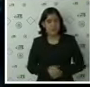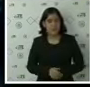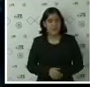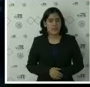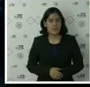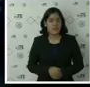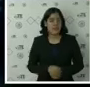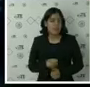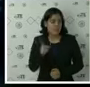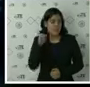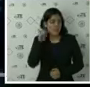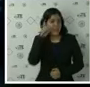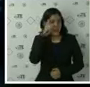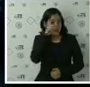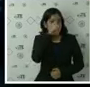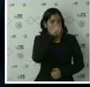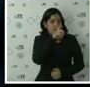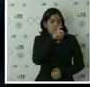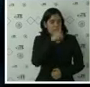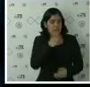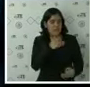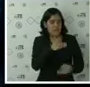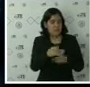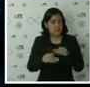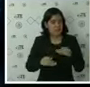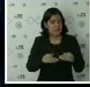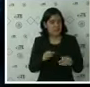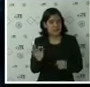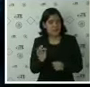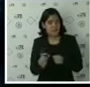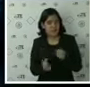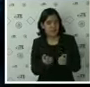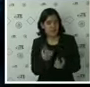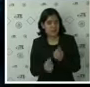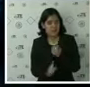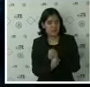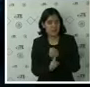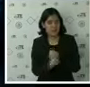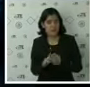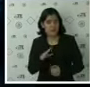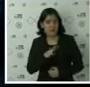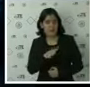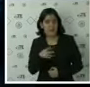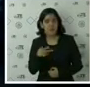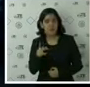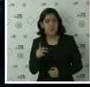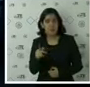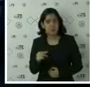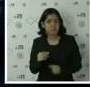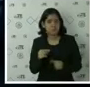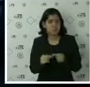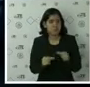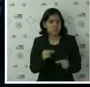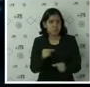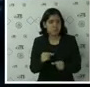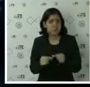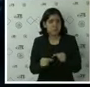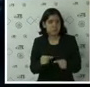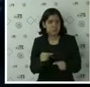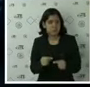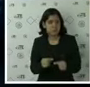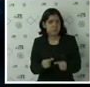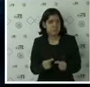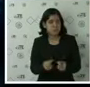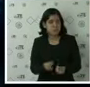sido fácil para nadie, siento que la forma en la que se están llevando las cosas va bien. Aunque claramente